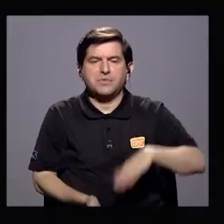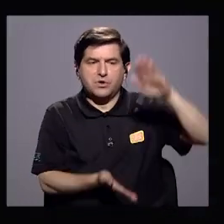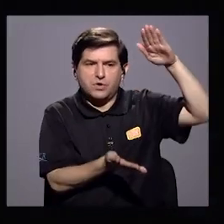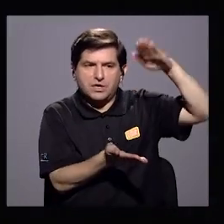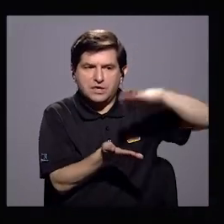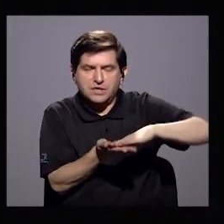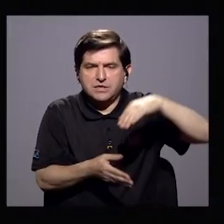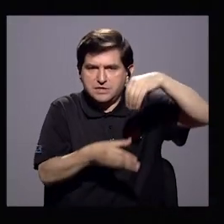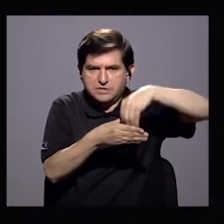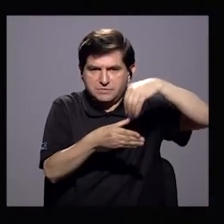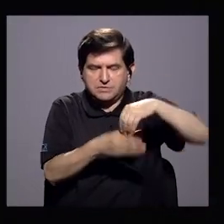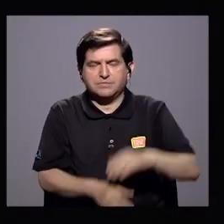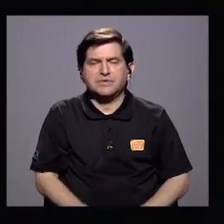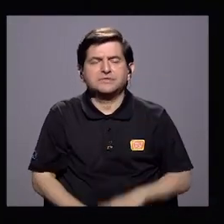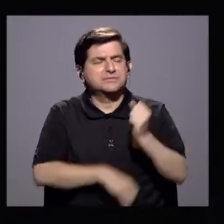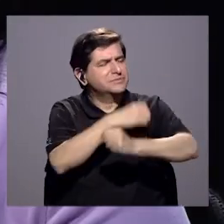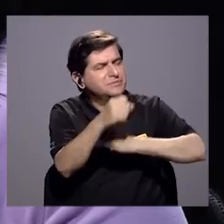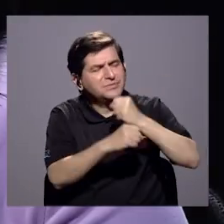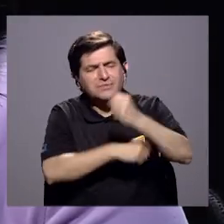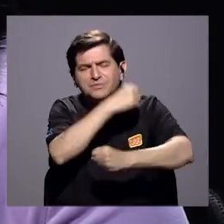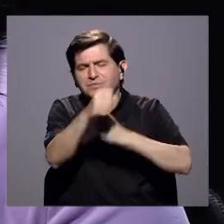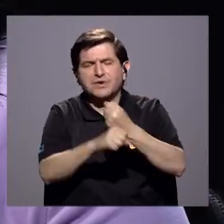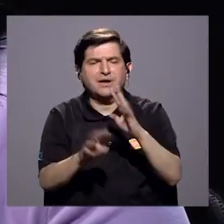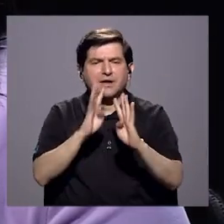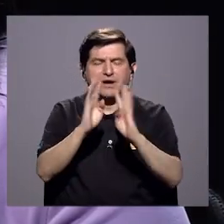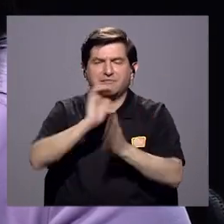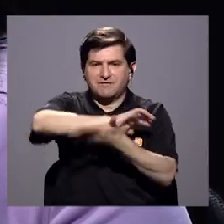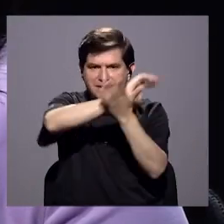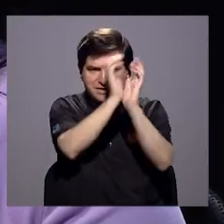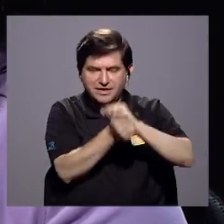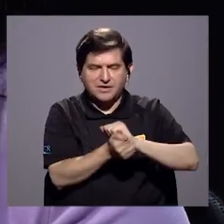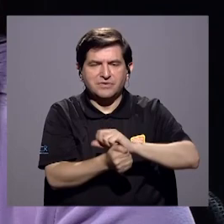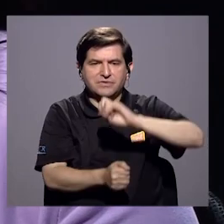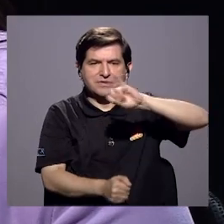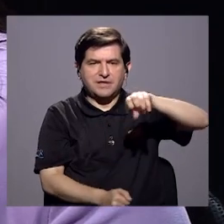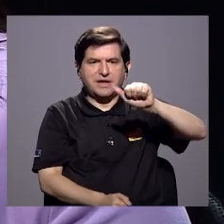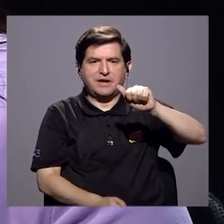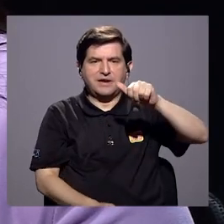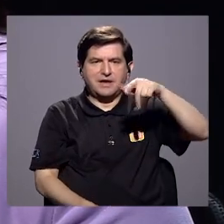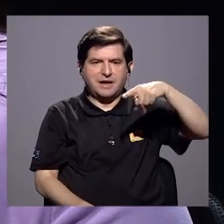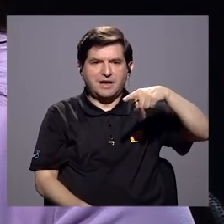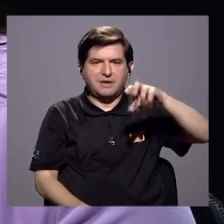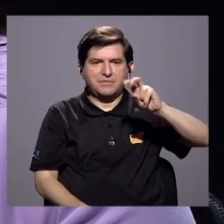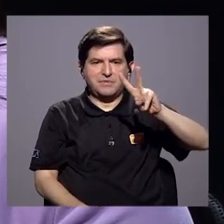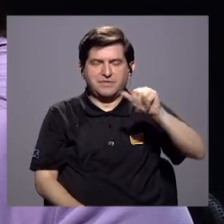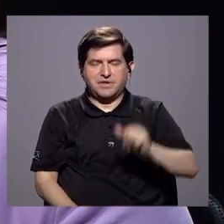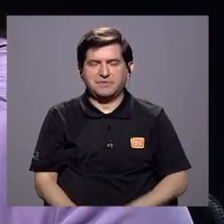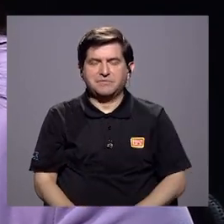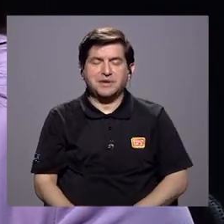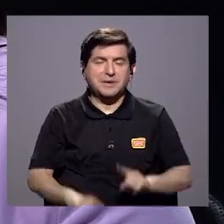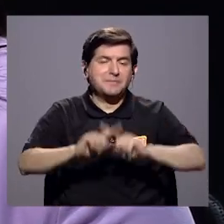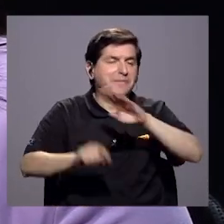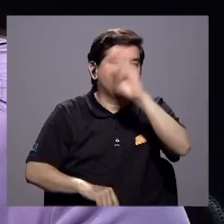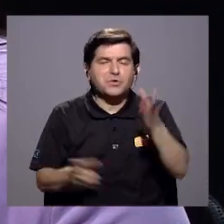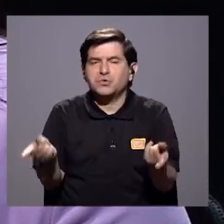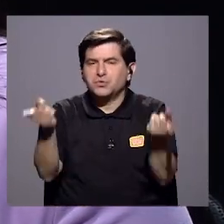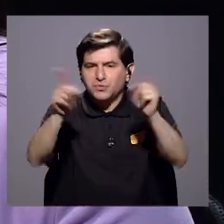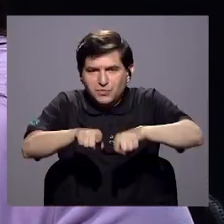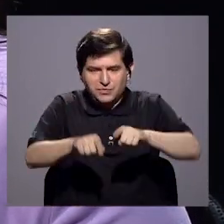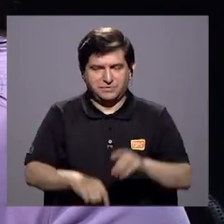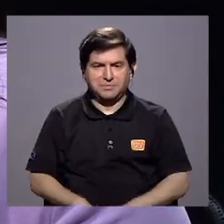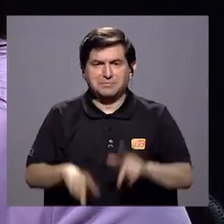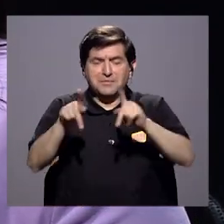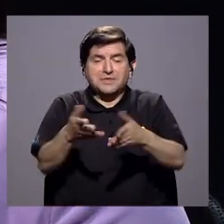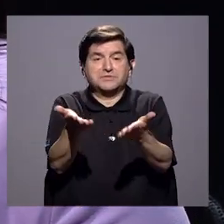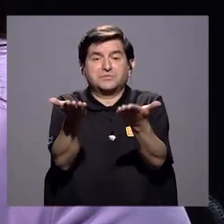ingresos, sino porque durante años se ha hablado de reconvertir Habdeba. Un año sí y el otro también y nunca había ocurrido. Entonces lo que me encuentro es gente